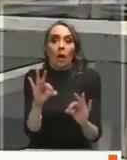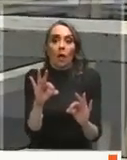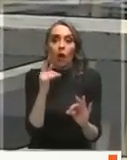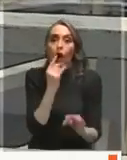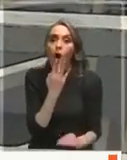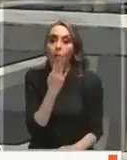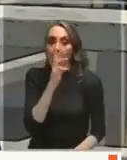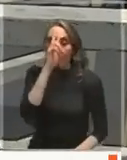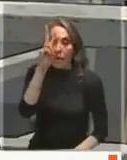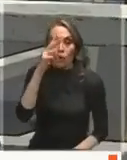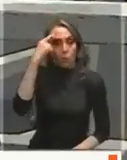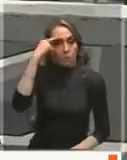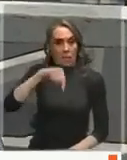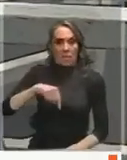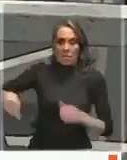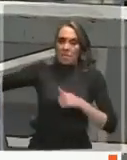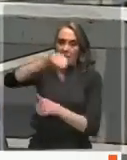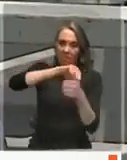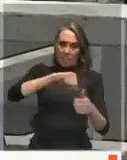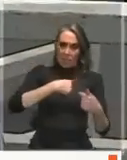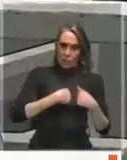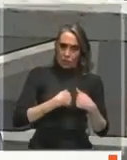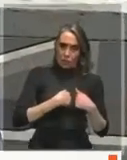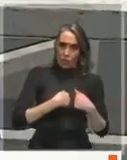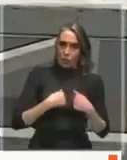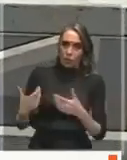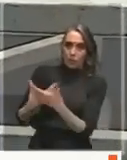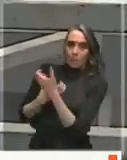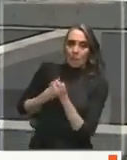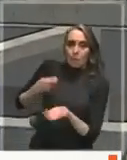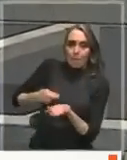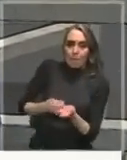no pensamos que nos iba a pasar a nosotros todavía.